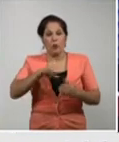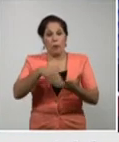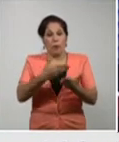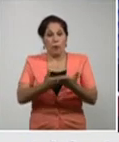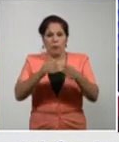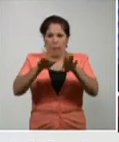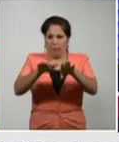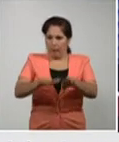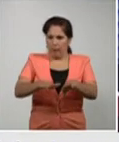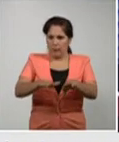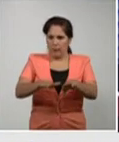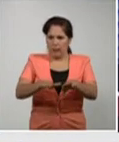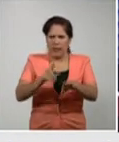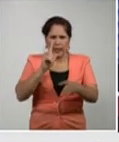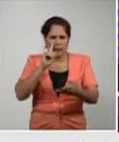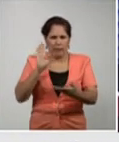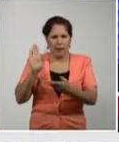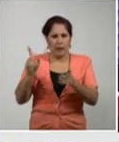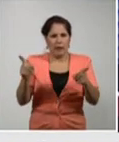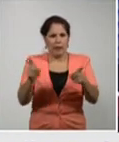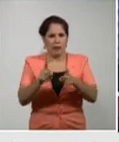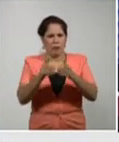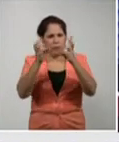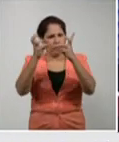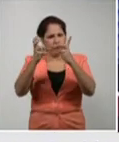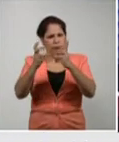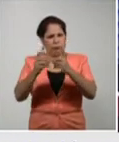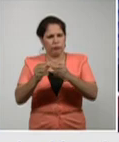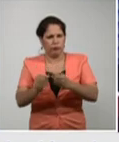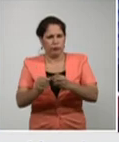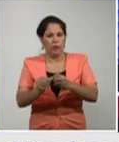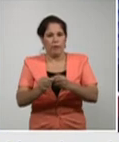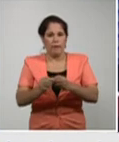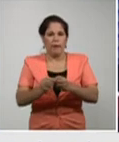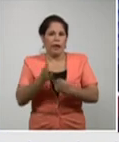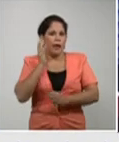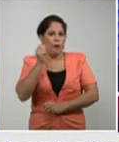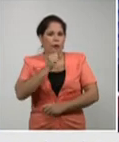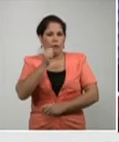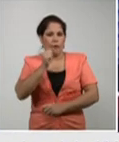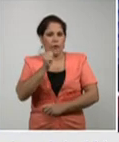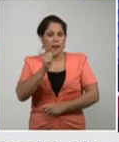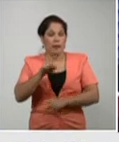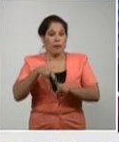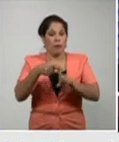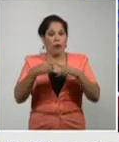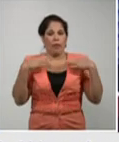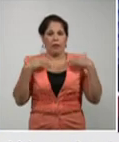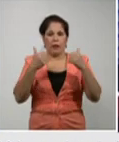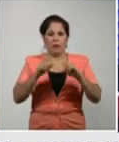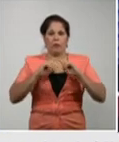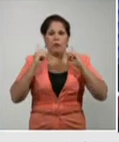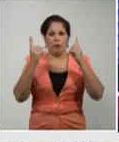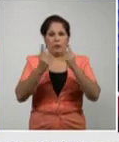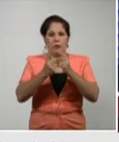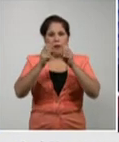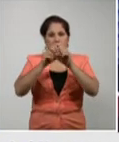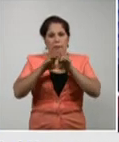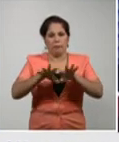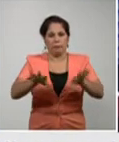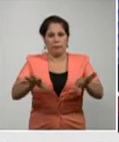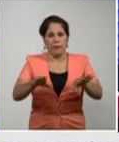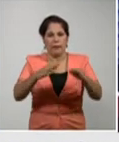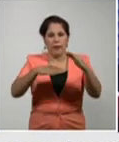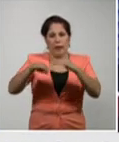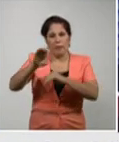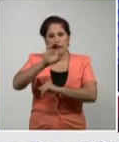pausa y ver el resumen de los datos manejados en conferencia de prensa por el director nacional de epidemiología del Ministerio